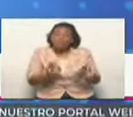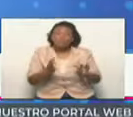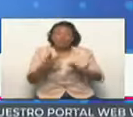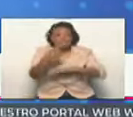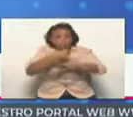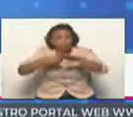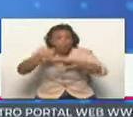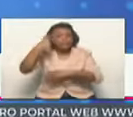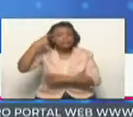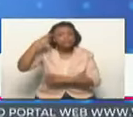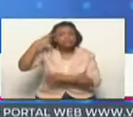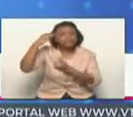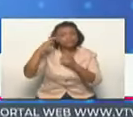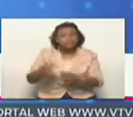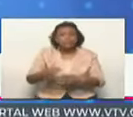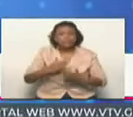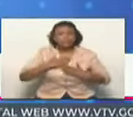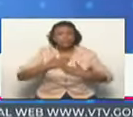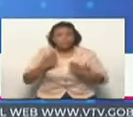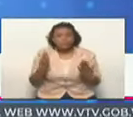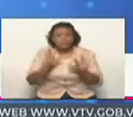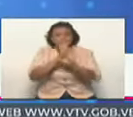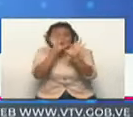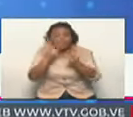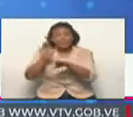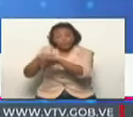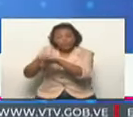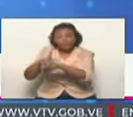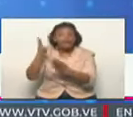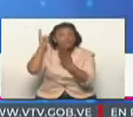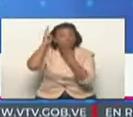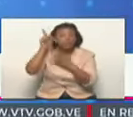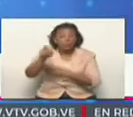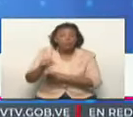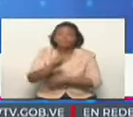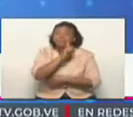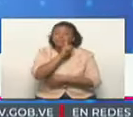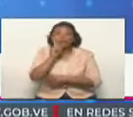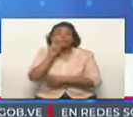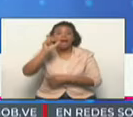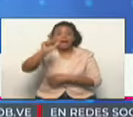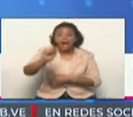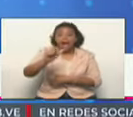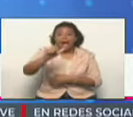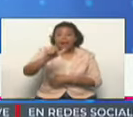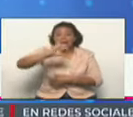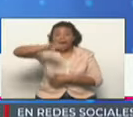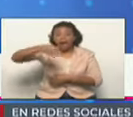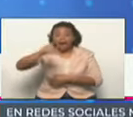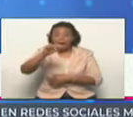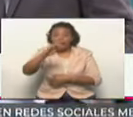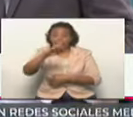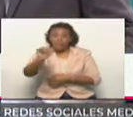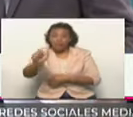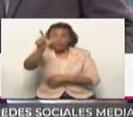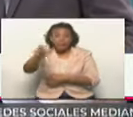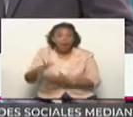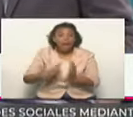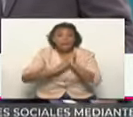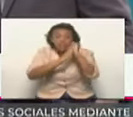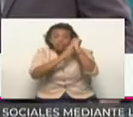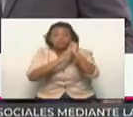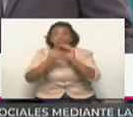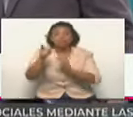es un proceso, Alejandra, ejemplar, de Ernesto, en el rescate de